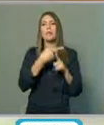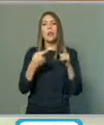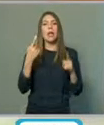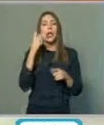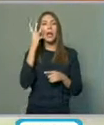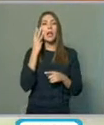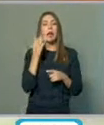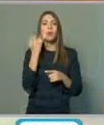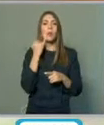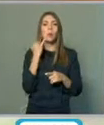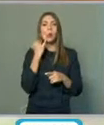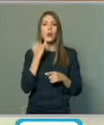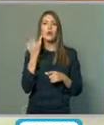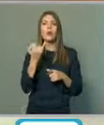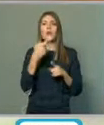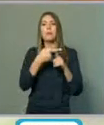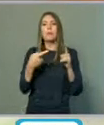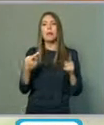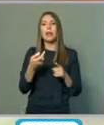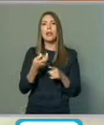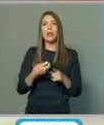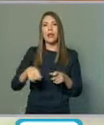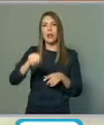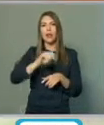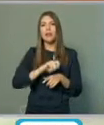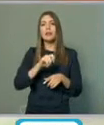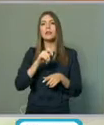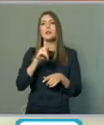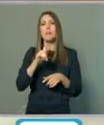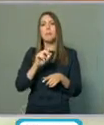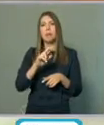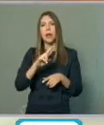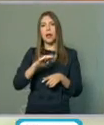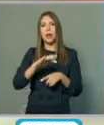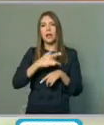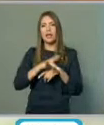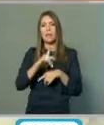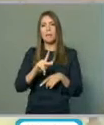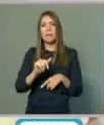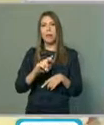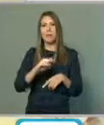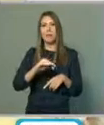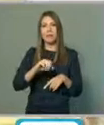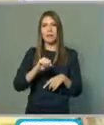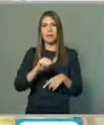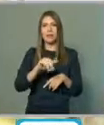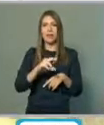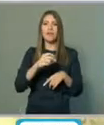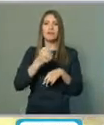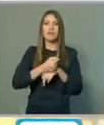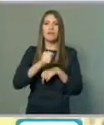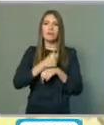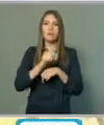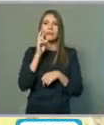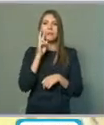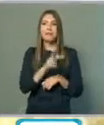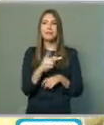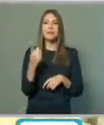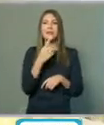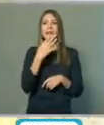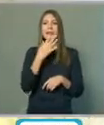taza de queso parmesano rallado. Eso, ahí Mira, está. el toque Y final es tu mira, qué parmesano, delicia, qué rico. Lore, qué